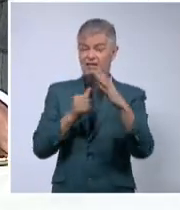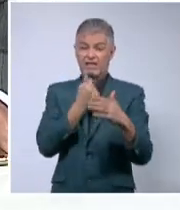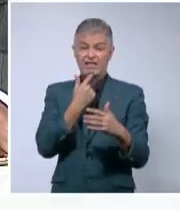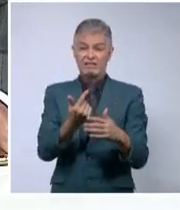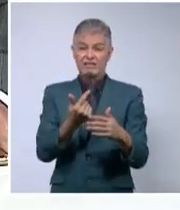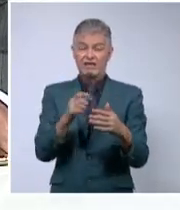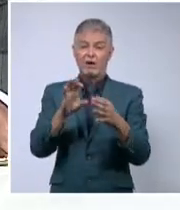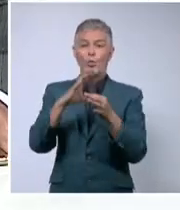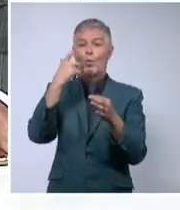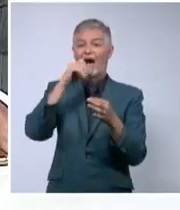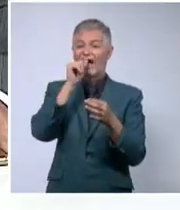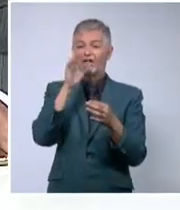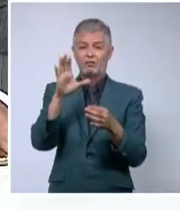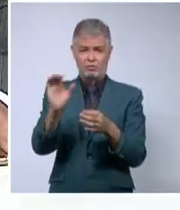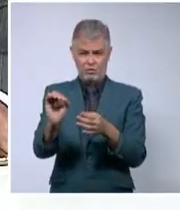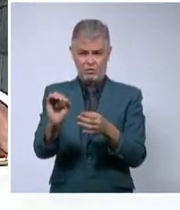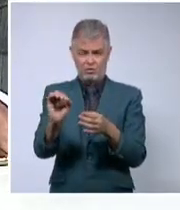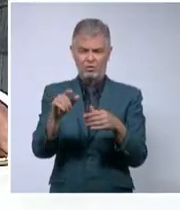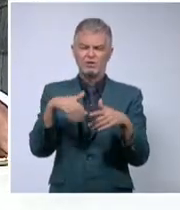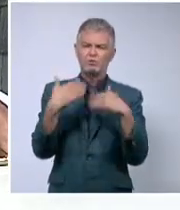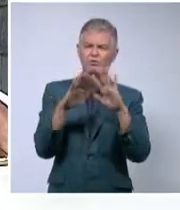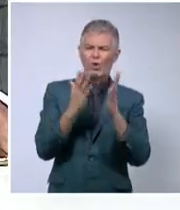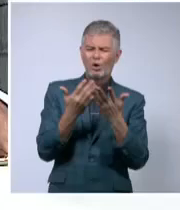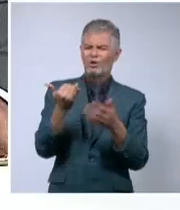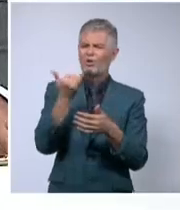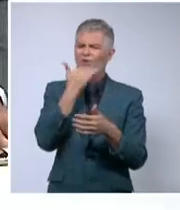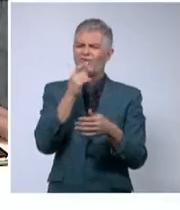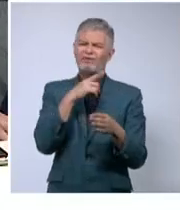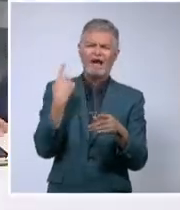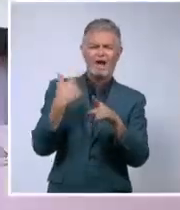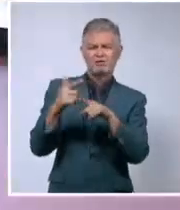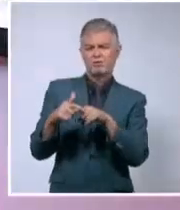vergüenza que deja su paso por la política venezolana? Así me despido, nos vemos.